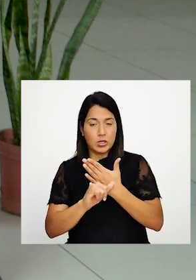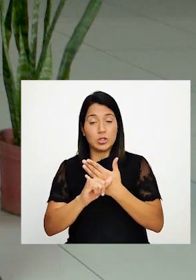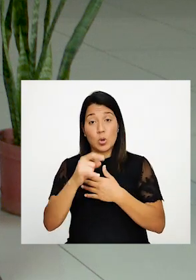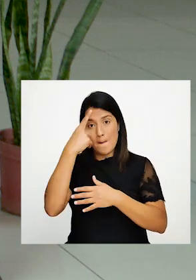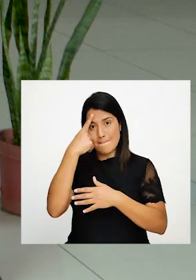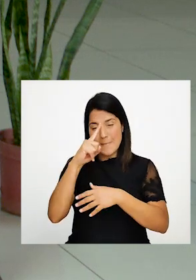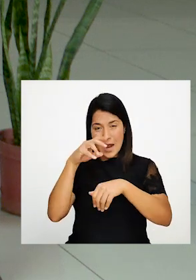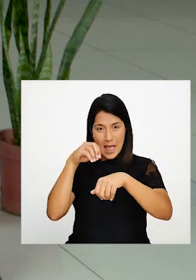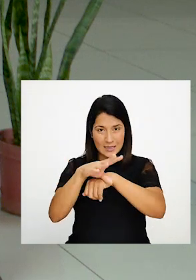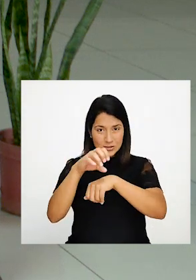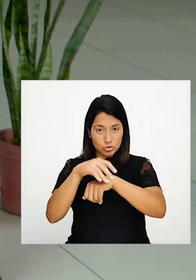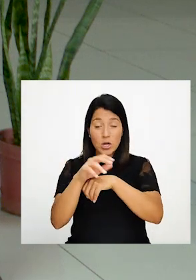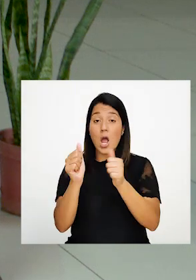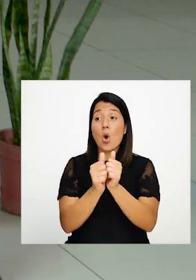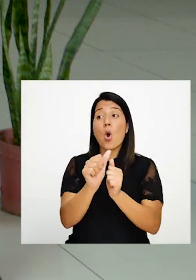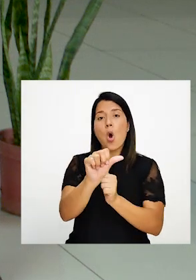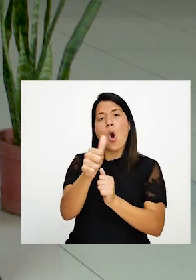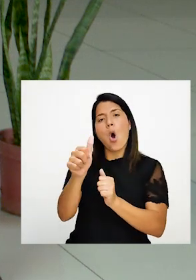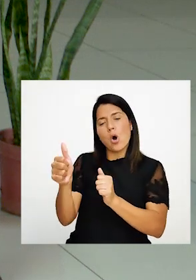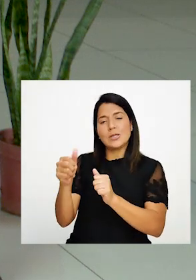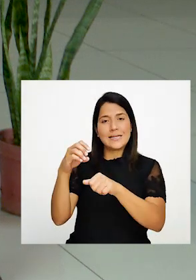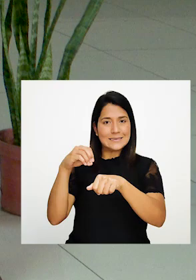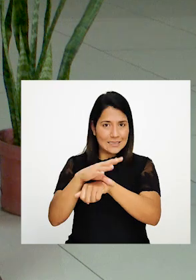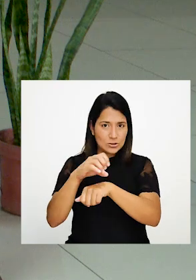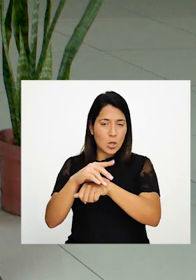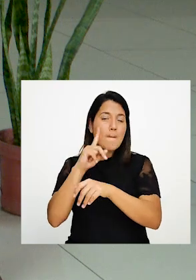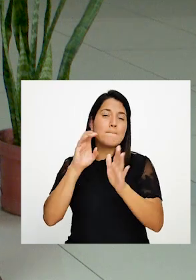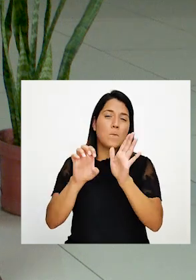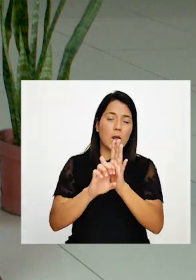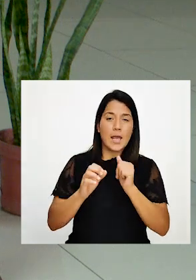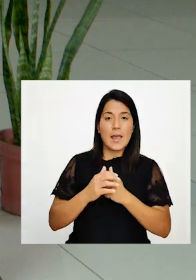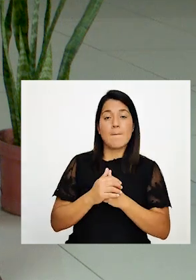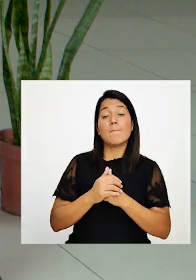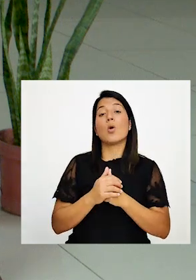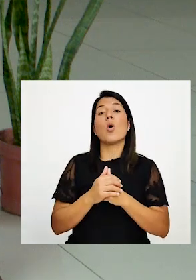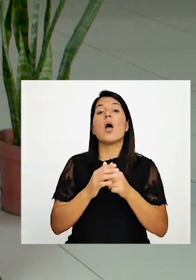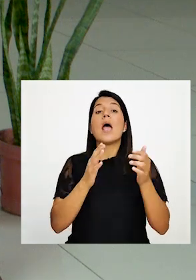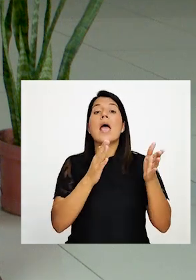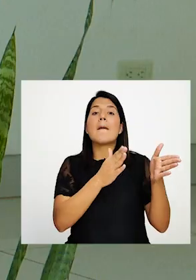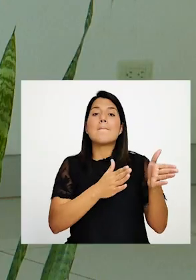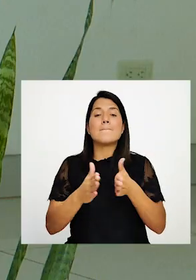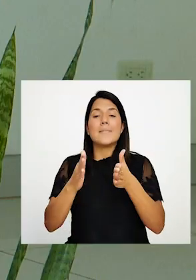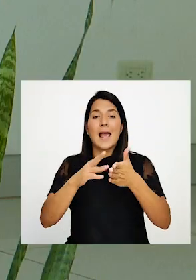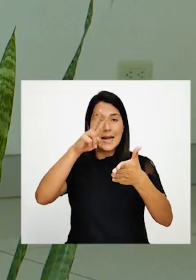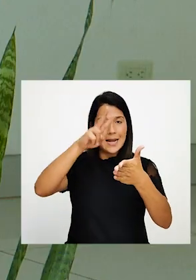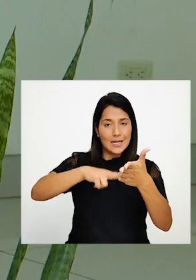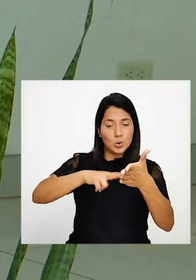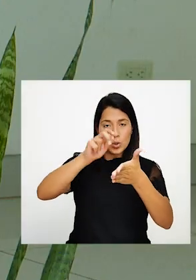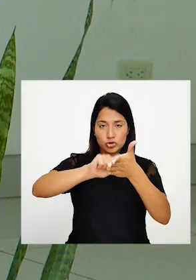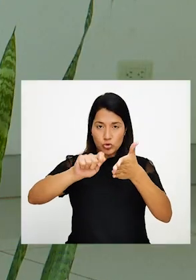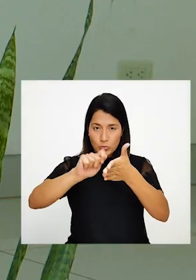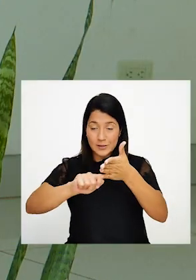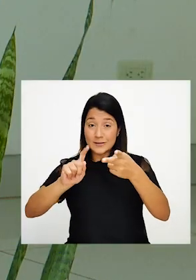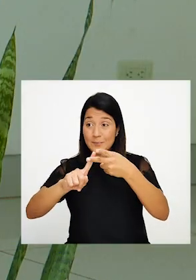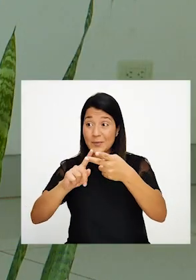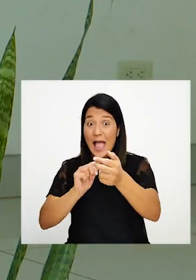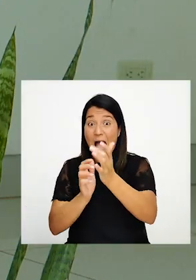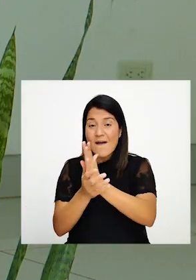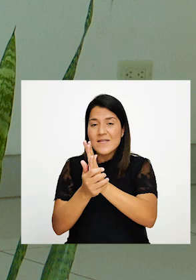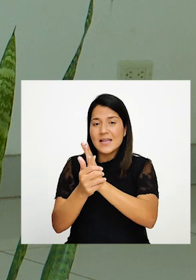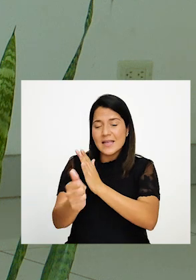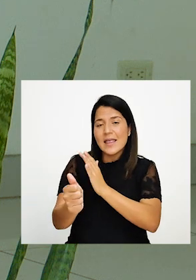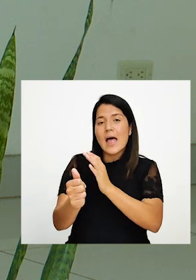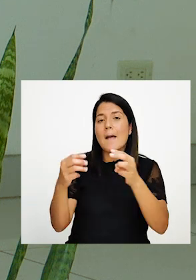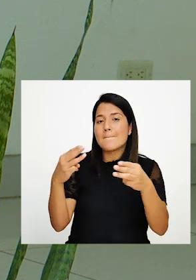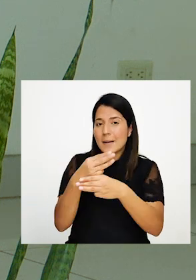de la asesoría en conjunto con otras asesorías, por ejemplo, la ruta de la lectura y la escritura y competencias matemáticas, que es otro,